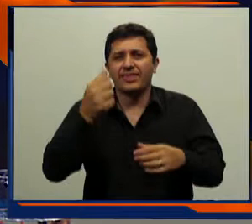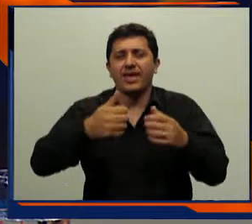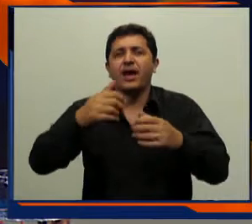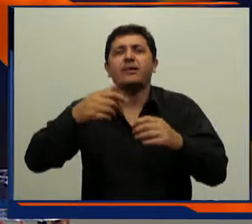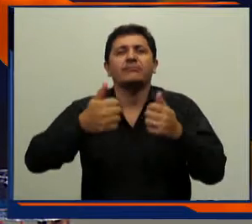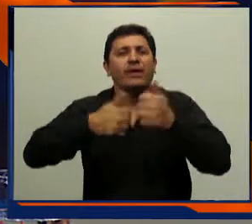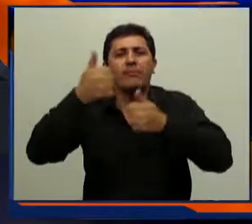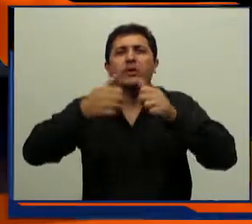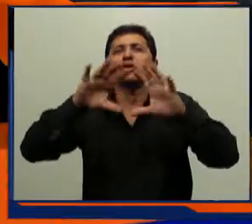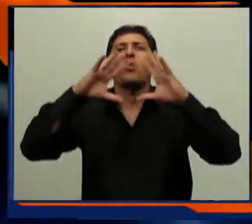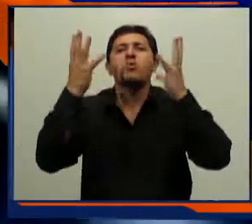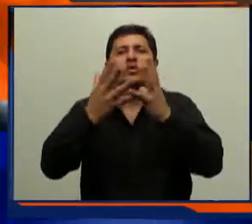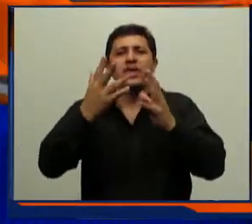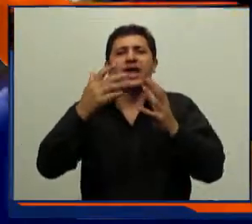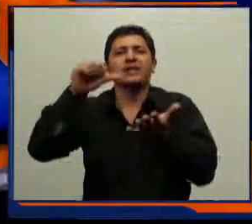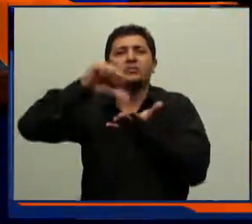de La Haya.